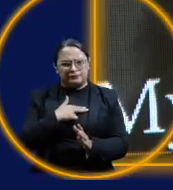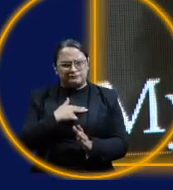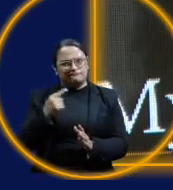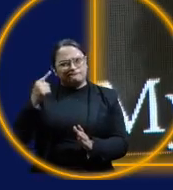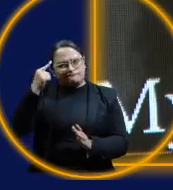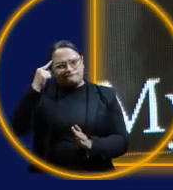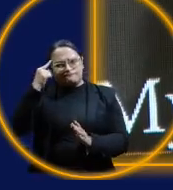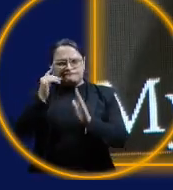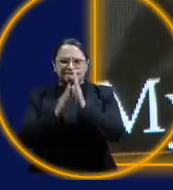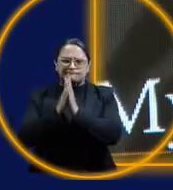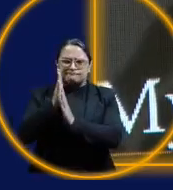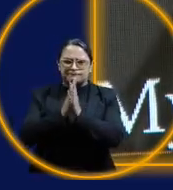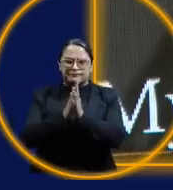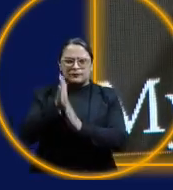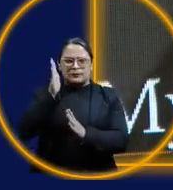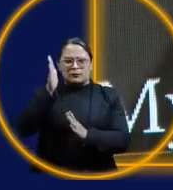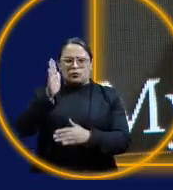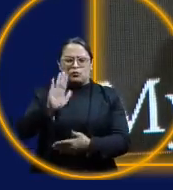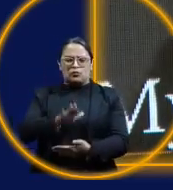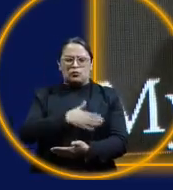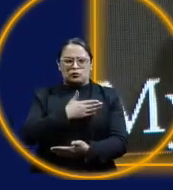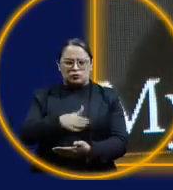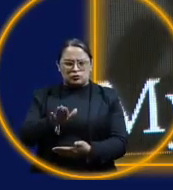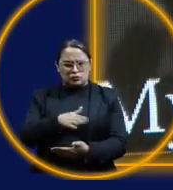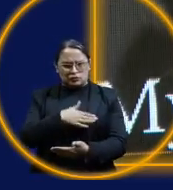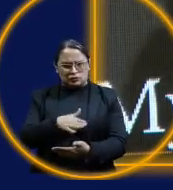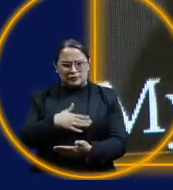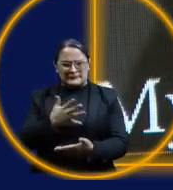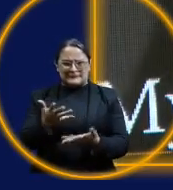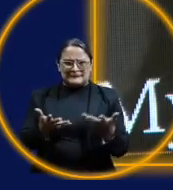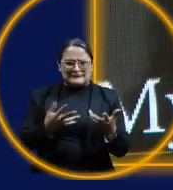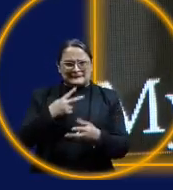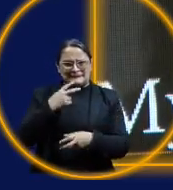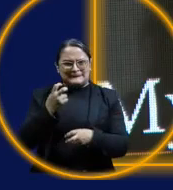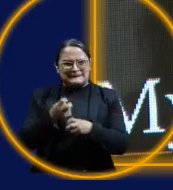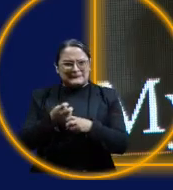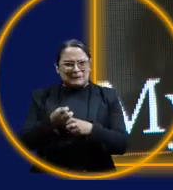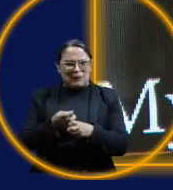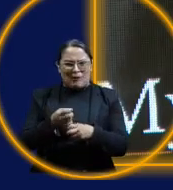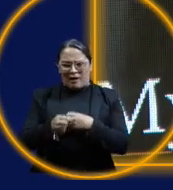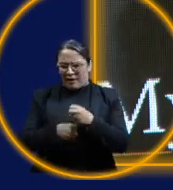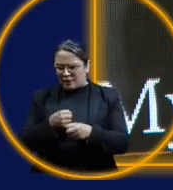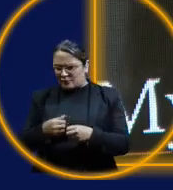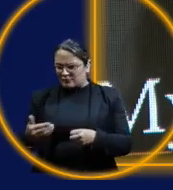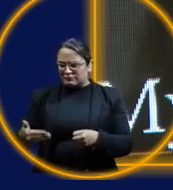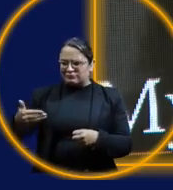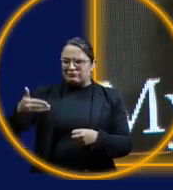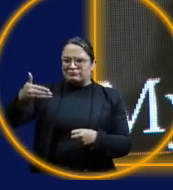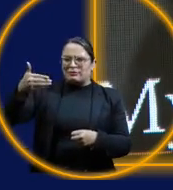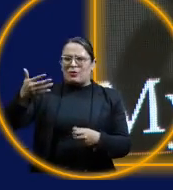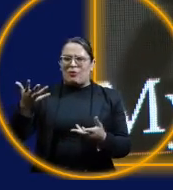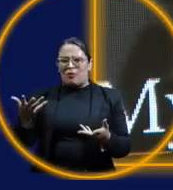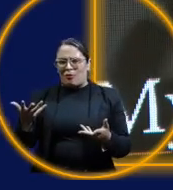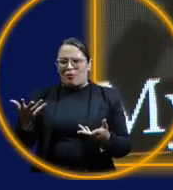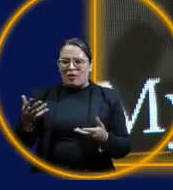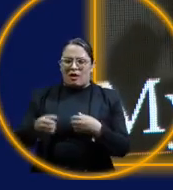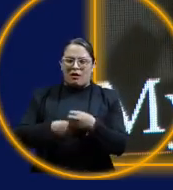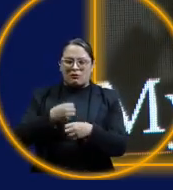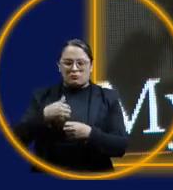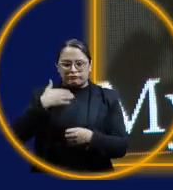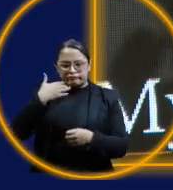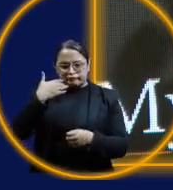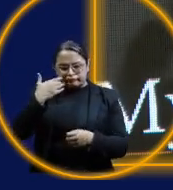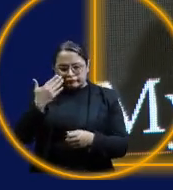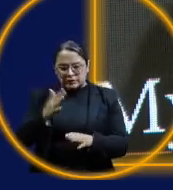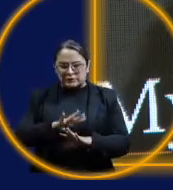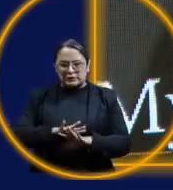esperanzadas de que el futuro de la música que se colapsa por edades Así que no dice uno pasa la edad hasta que